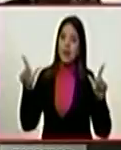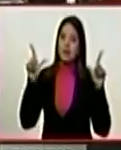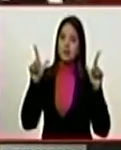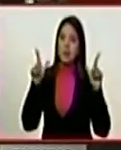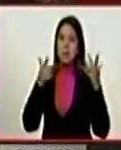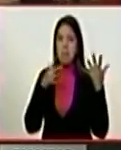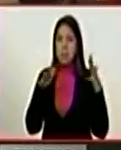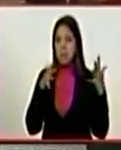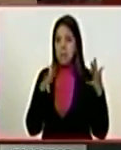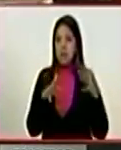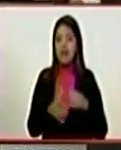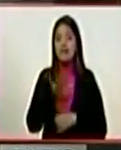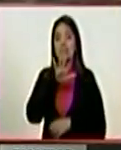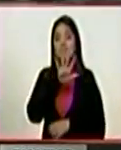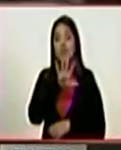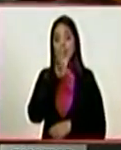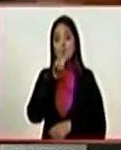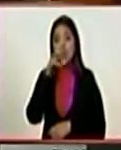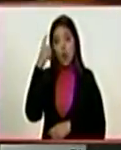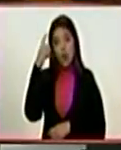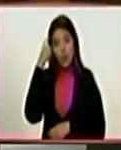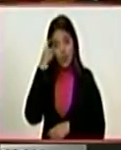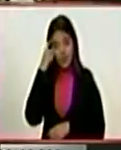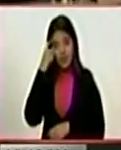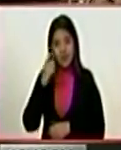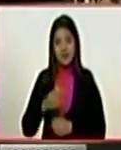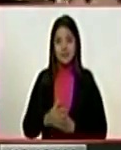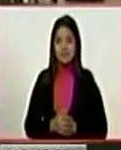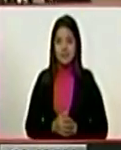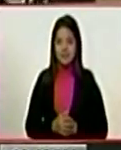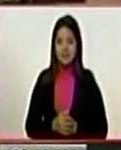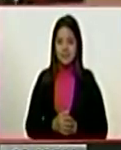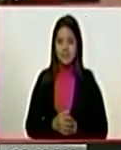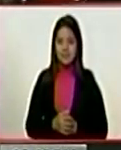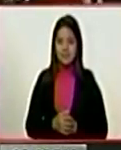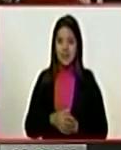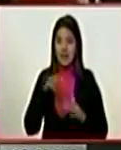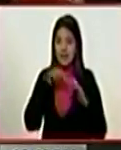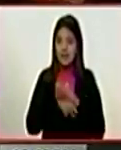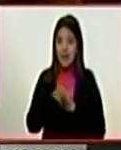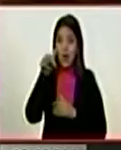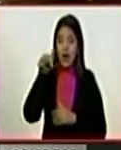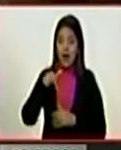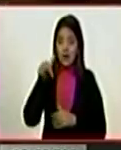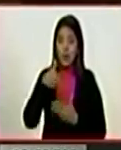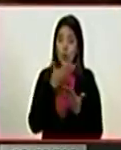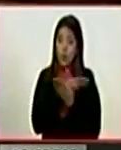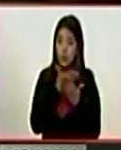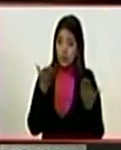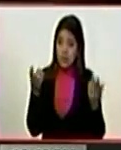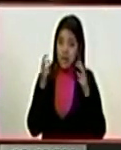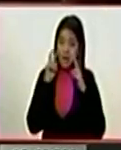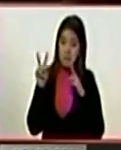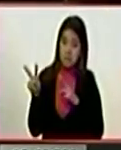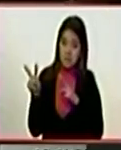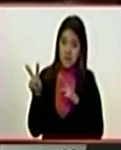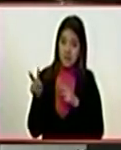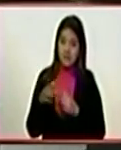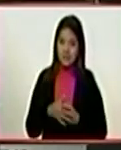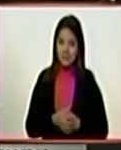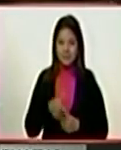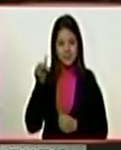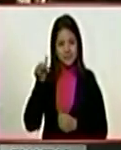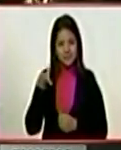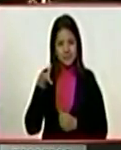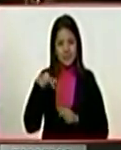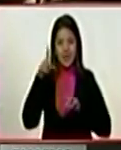hace aproximadamente 52 días pues que estuvo acá en estos espacios. Ustedes pues como lo pueden observar a través de las pantallas